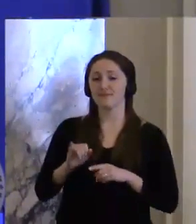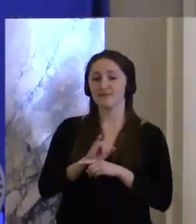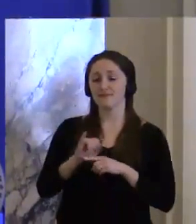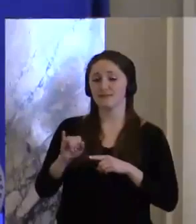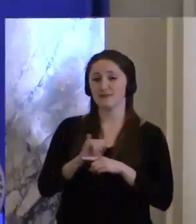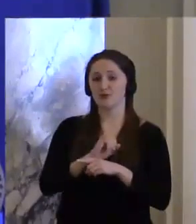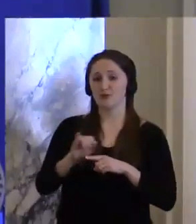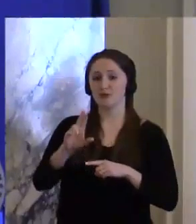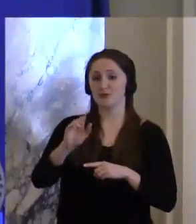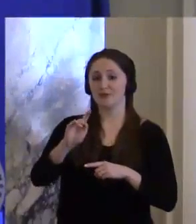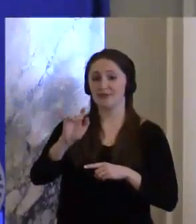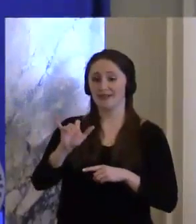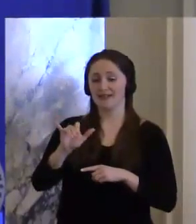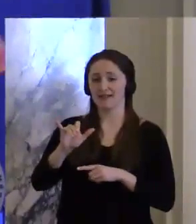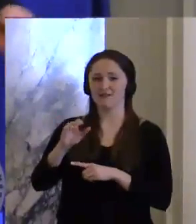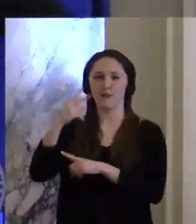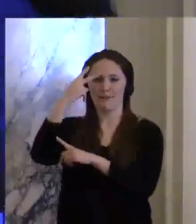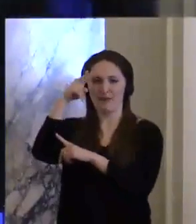país México.